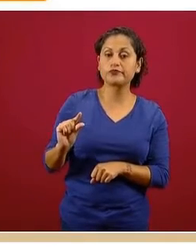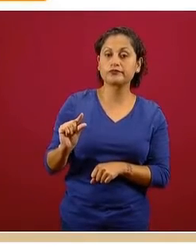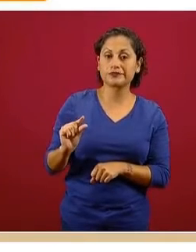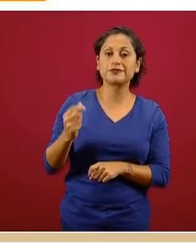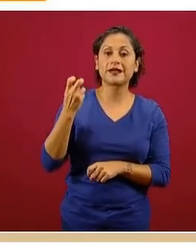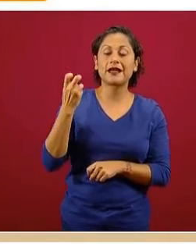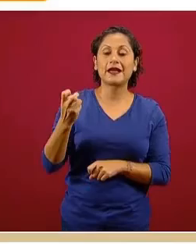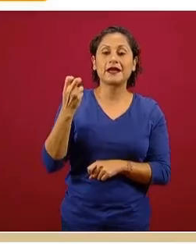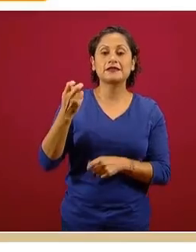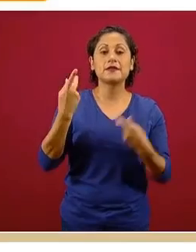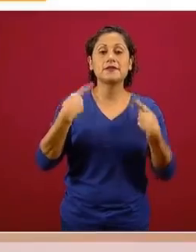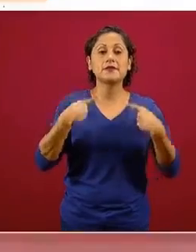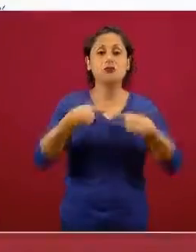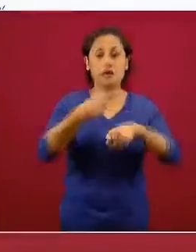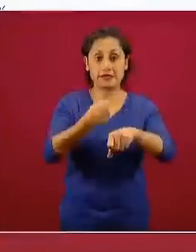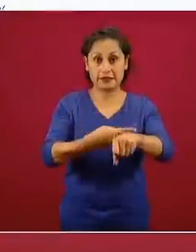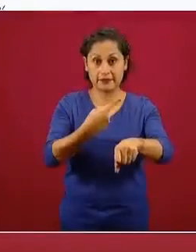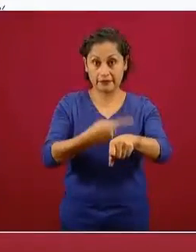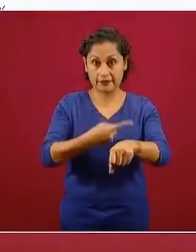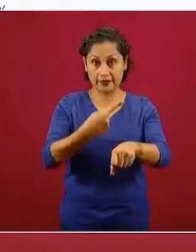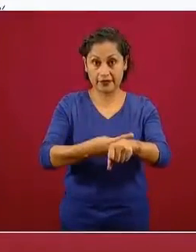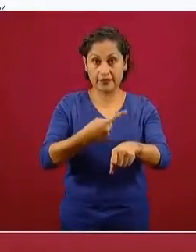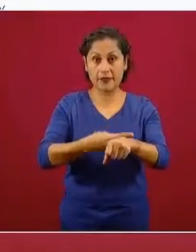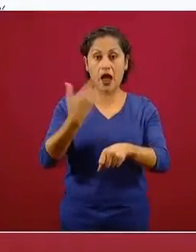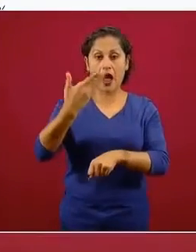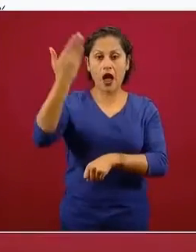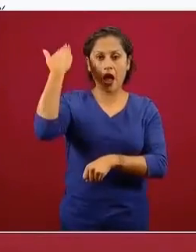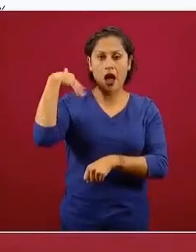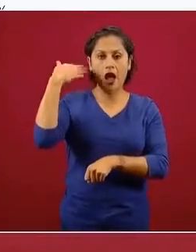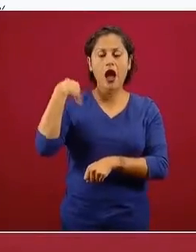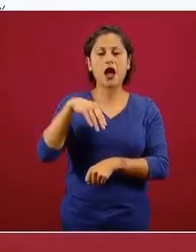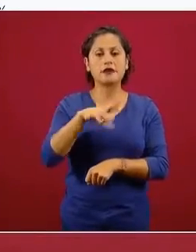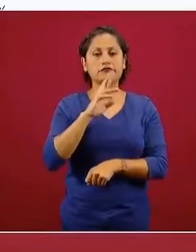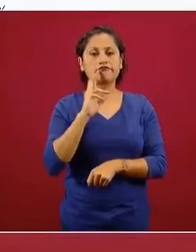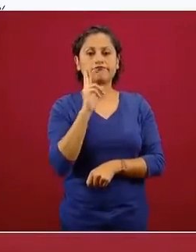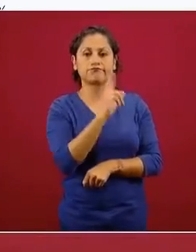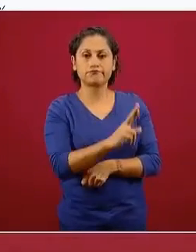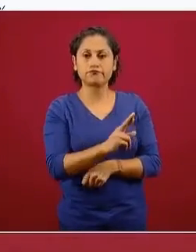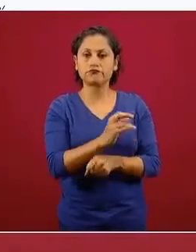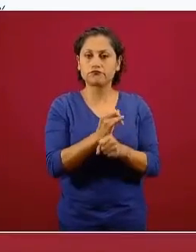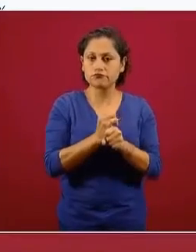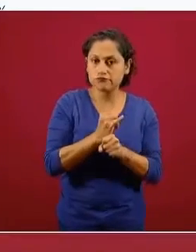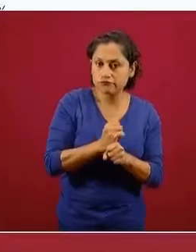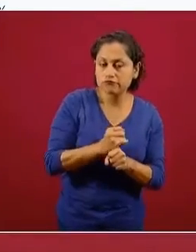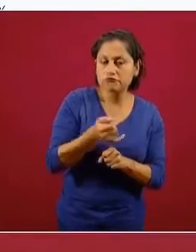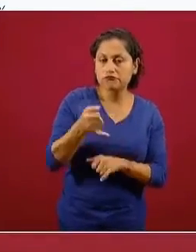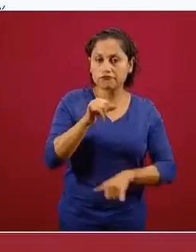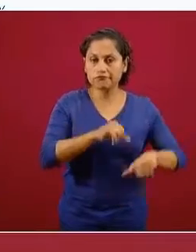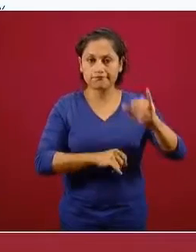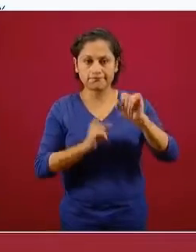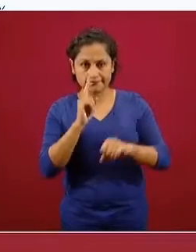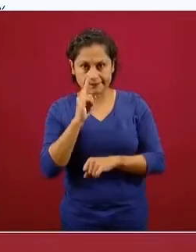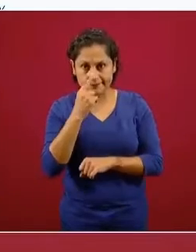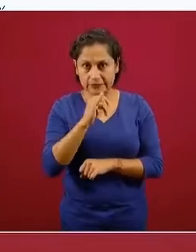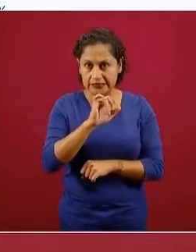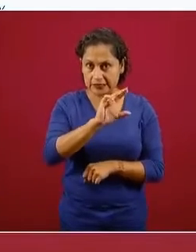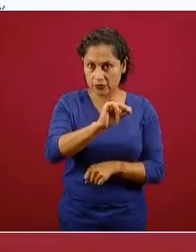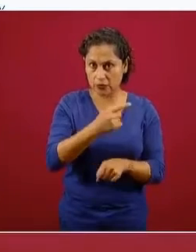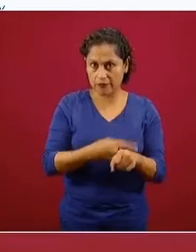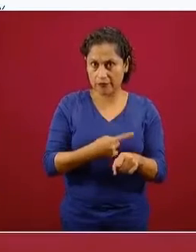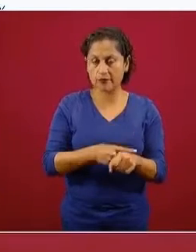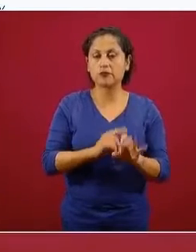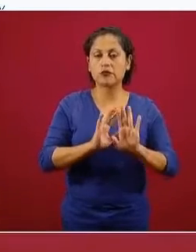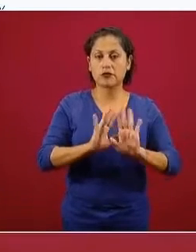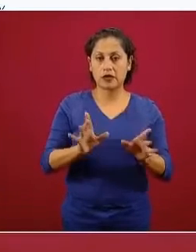de personas enfermas que estaban esperando el resultado de su prueba diagnóstica. De tal manera que, aunque parece una